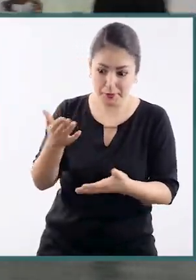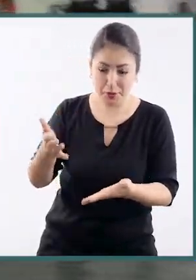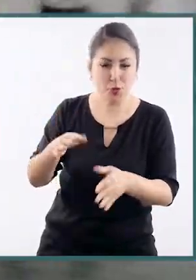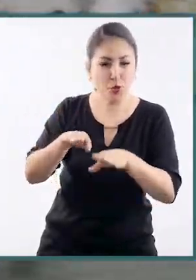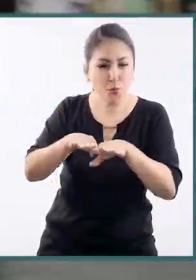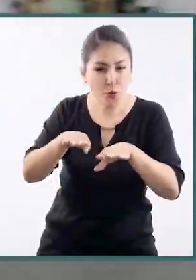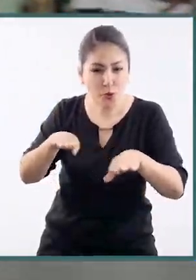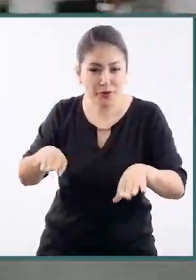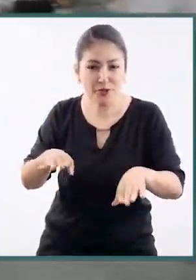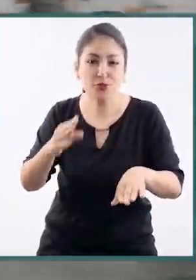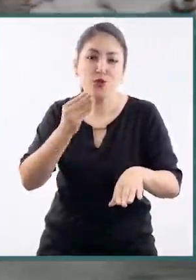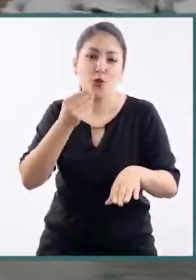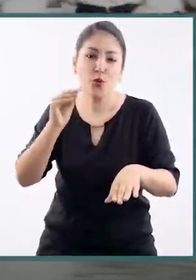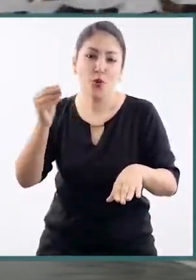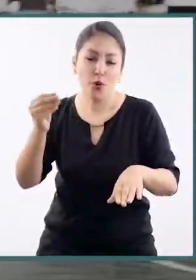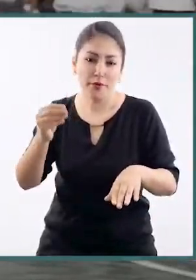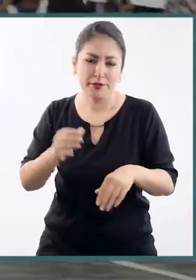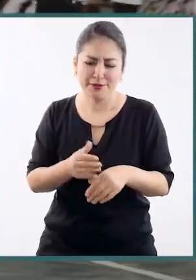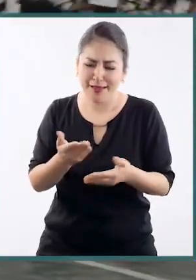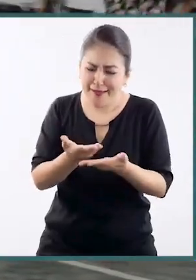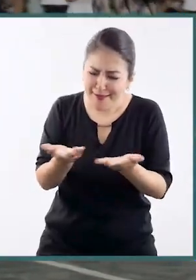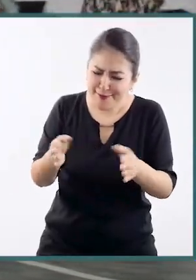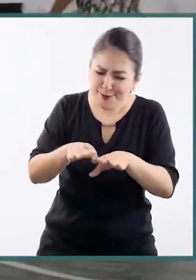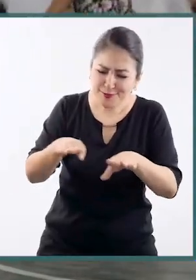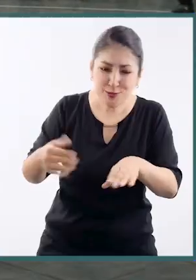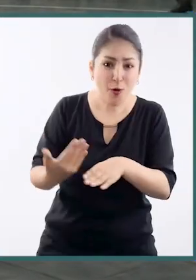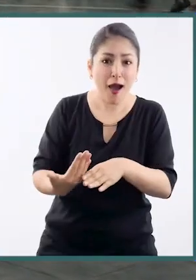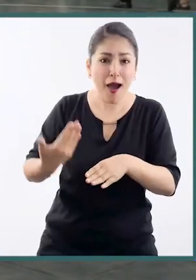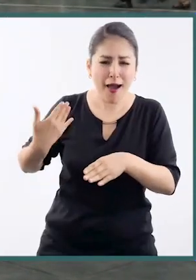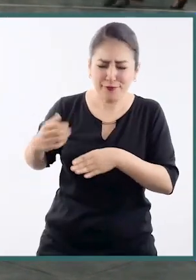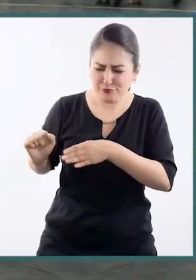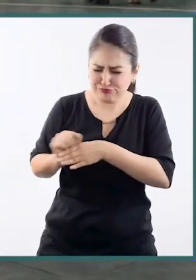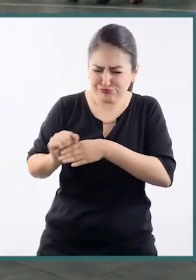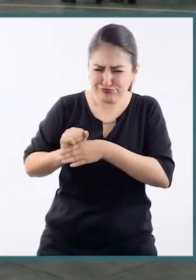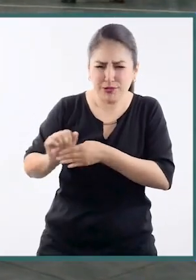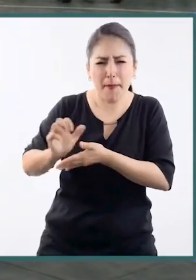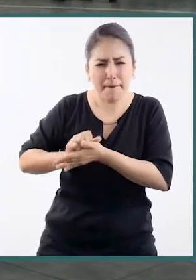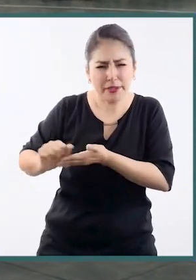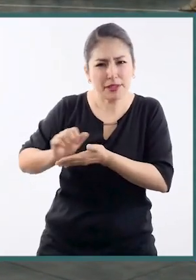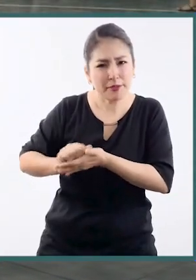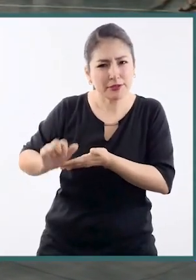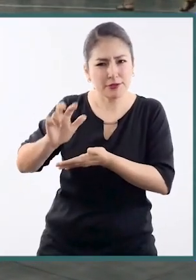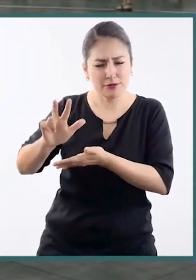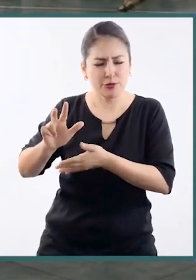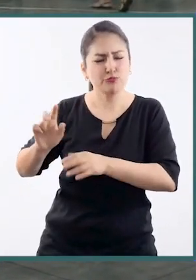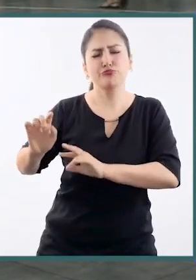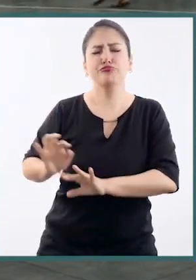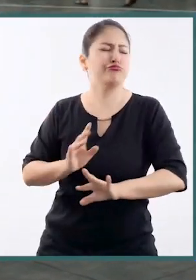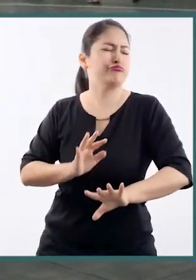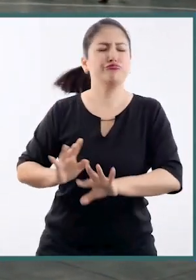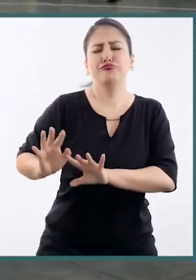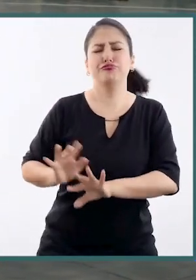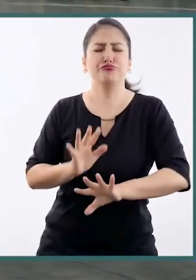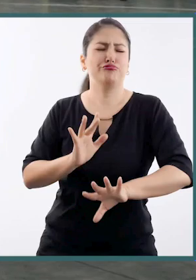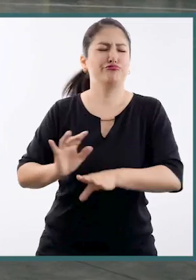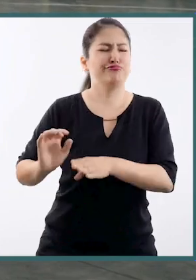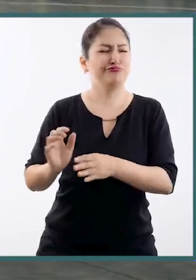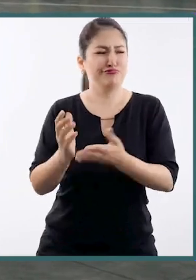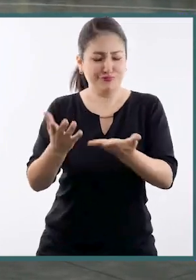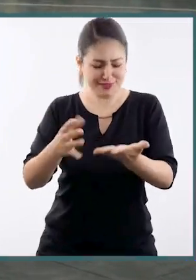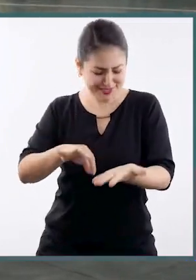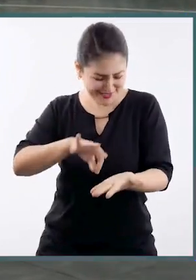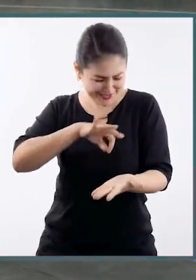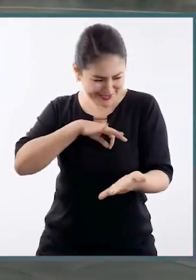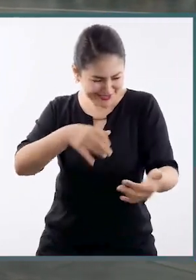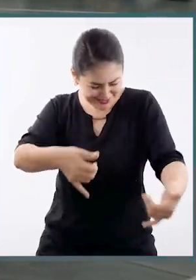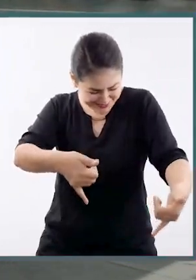categorías infantil y juvenil. Los pequeños se prepararon durante 3 meses para dejar todo en el ruedo y